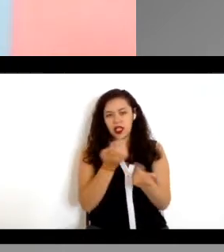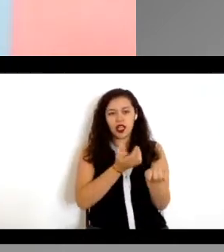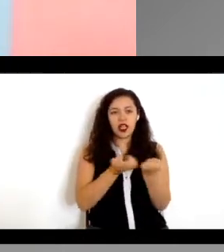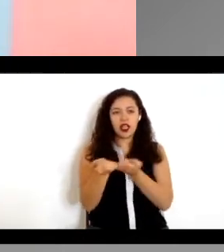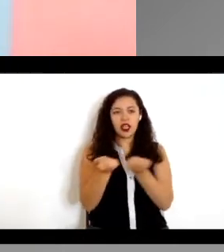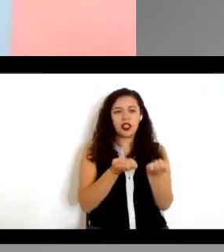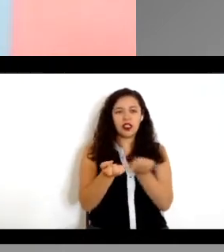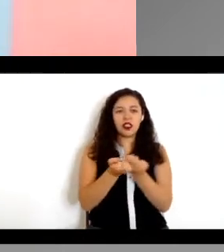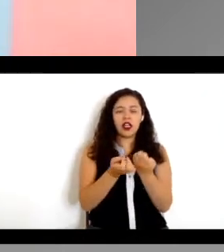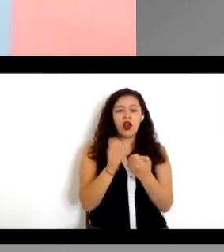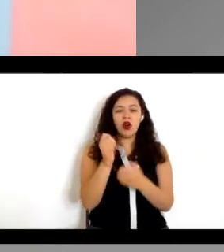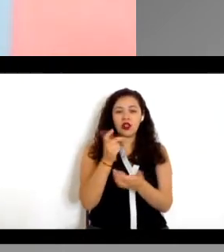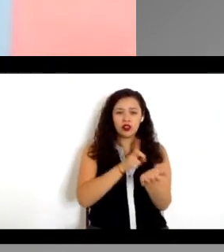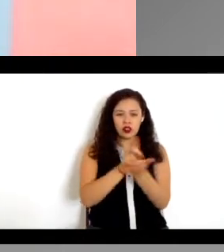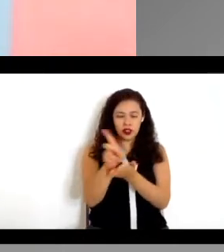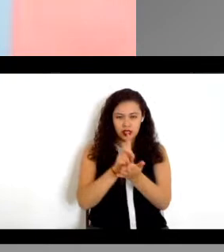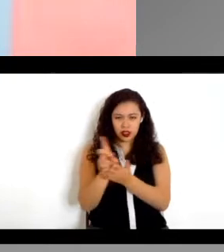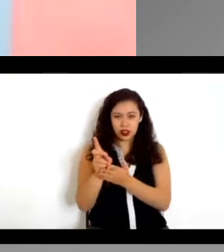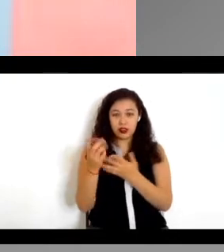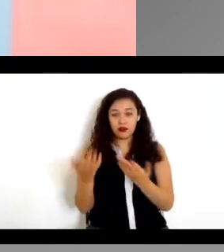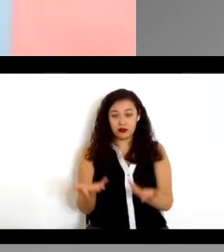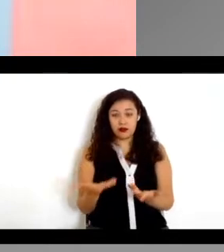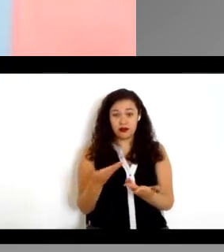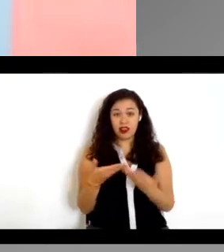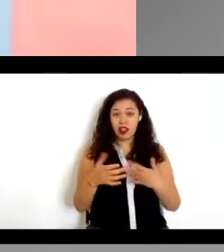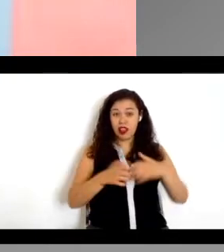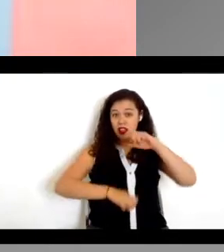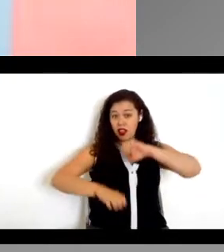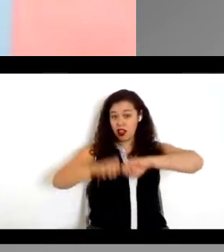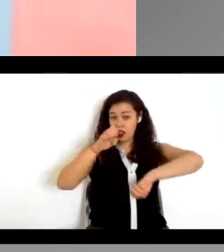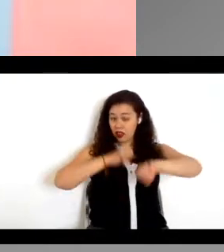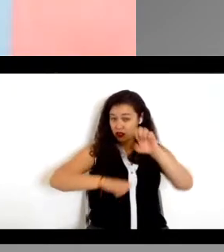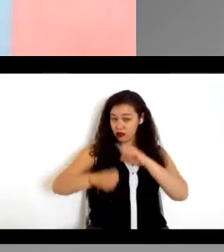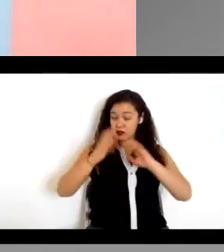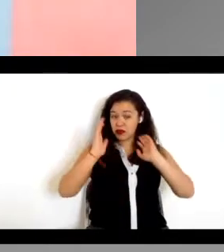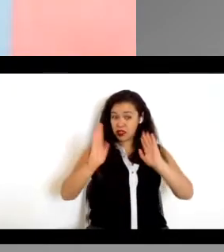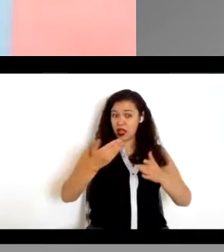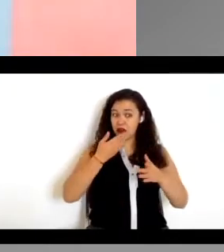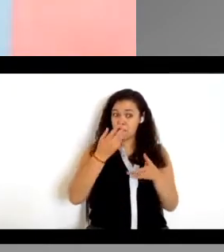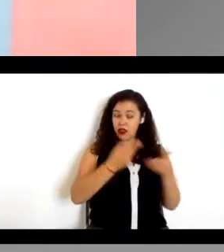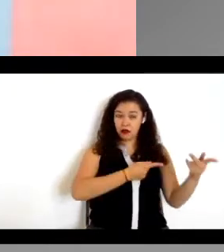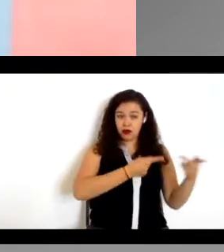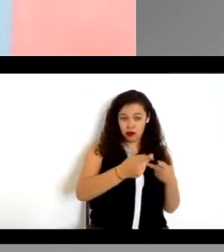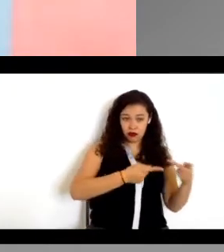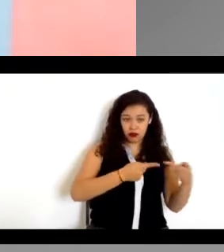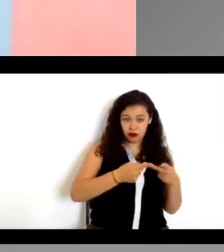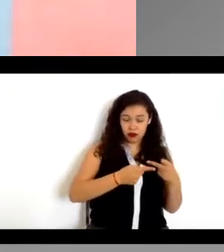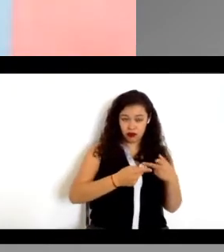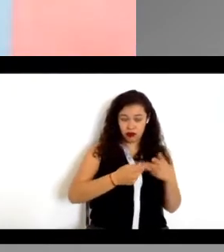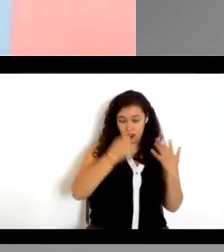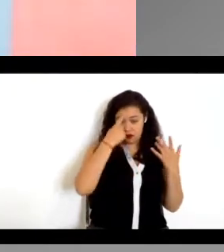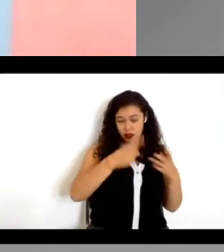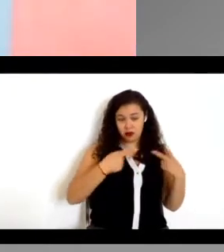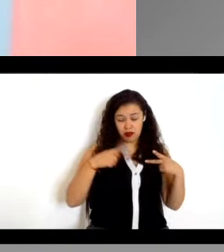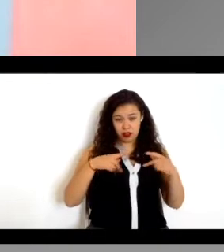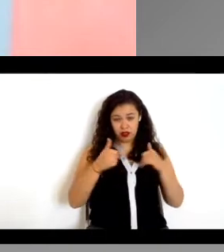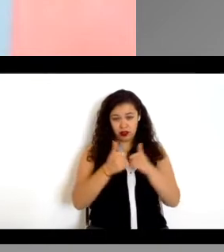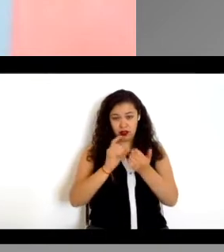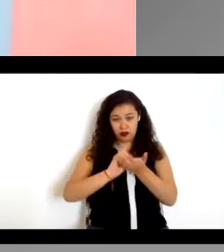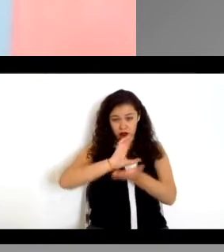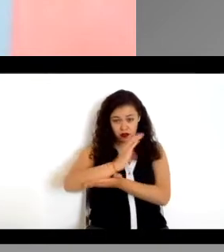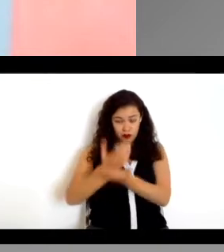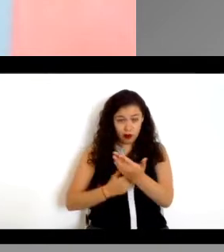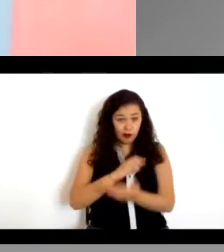demás derechos? ¿Las empresas están preparadas, las instituciones laborales para recibir a personas con discapacidad?